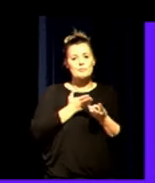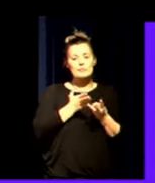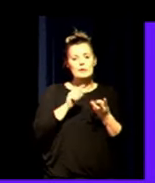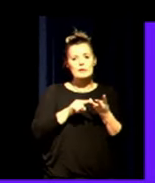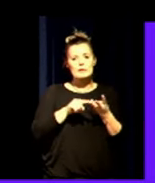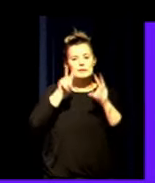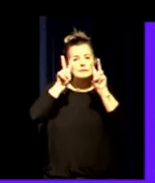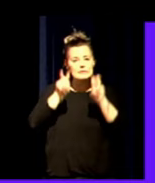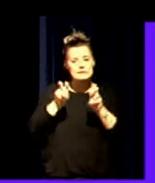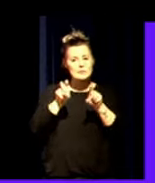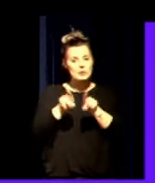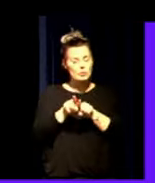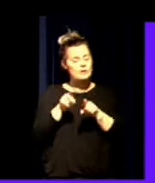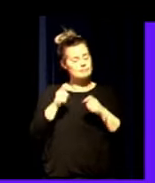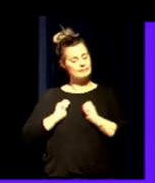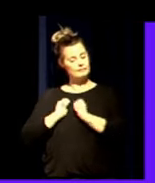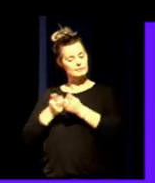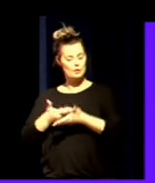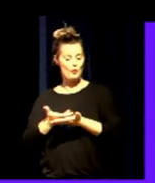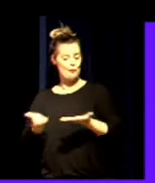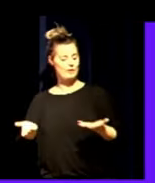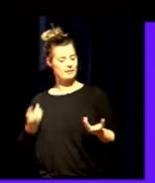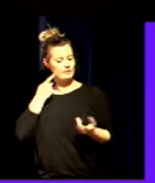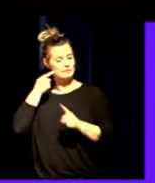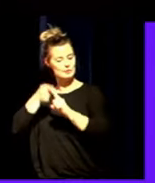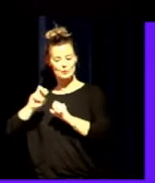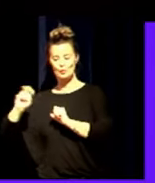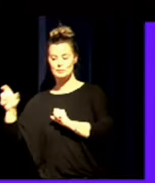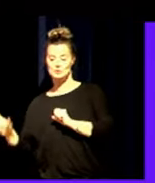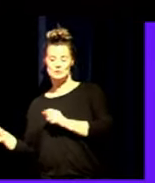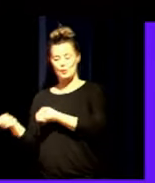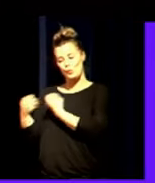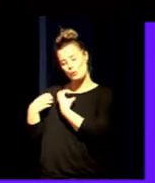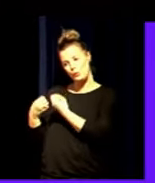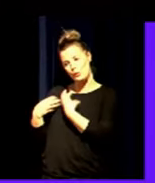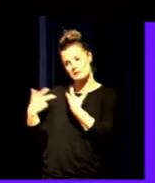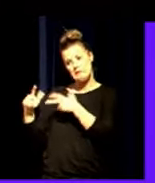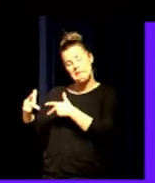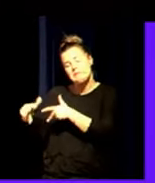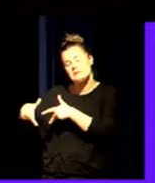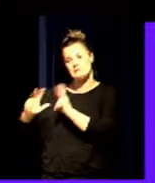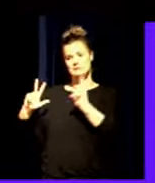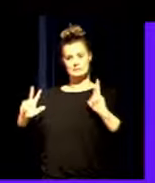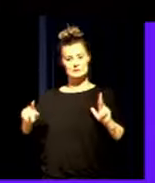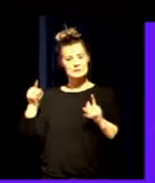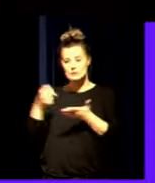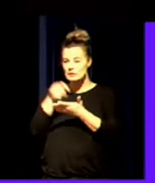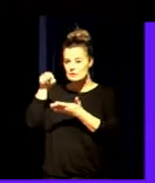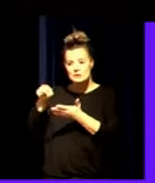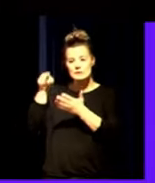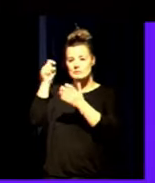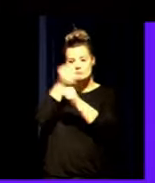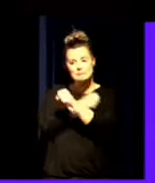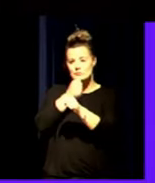el aspecto de generar confianza para que el otro se abra, para que el otro cuente, ¿no? Todo este currículo, toda esta tarea también